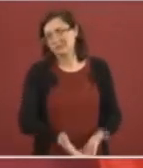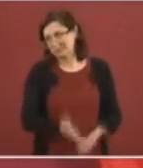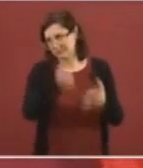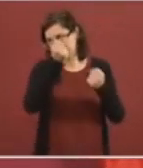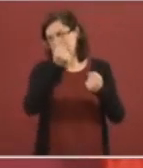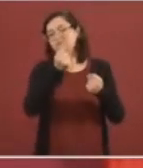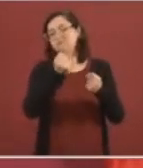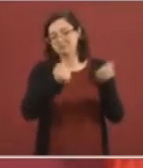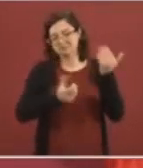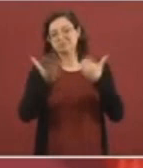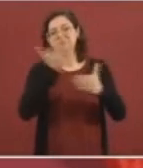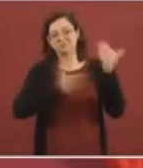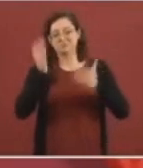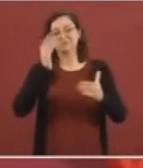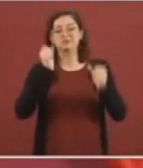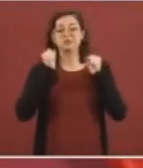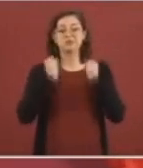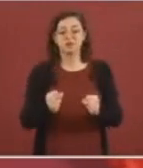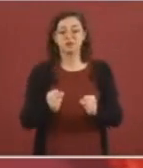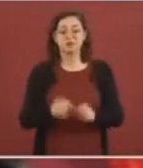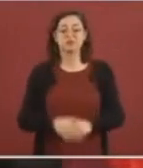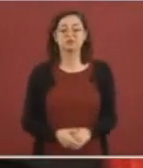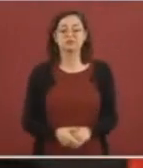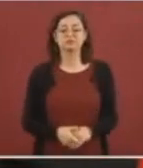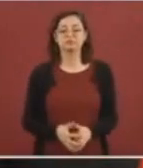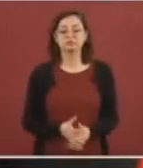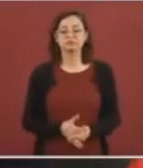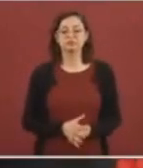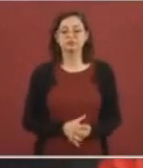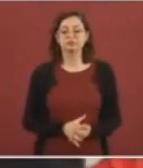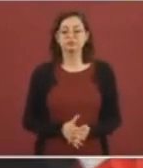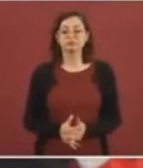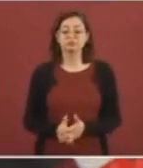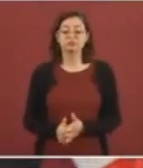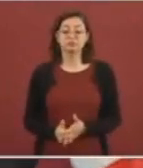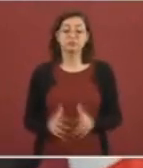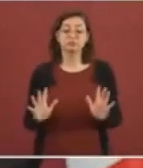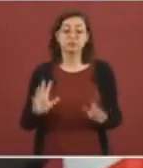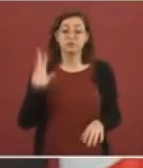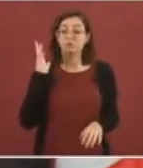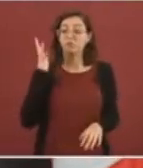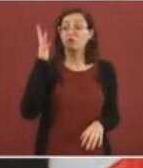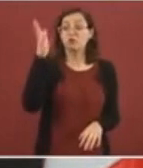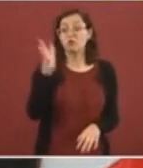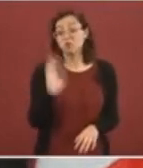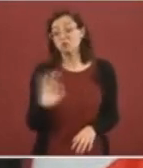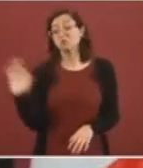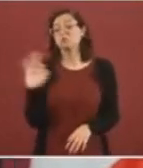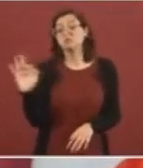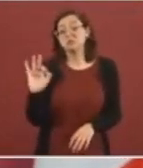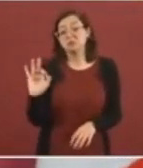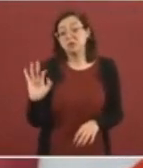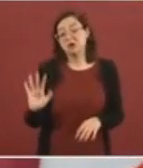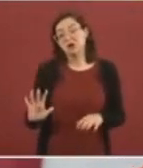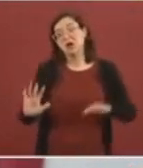y vamos a salir adelante. Y no descartamos ninguna posibilidad, pero no nos vamos a ir a